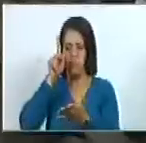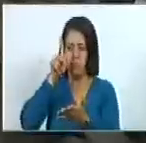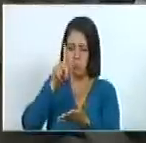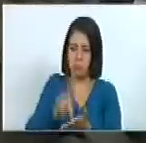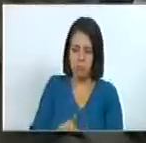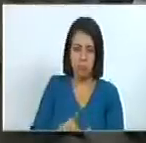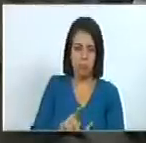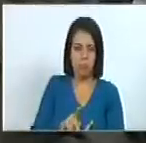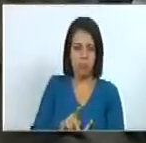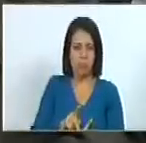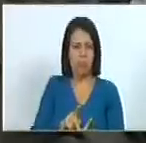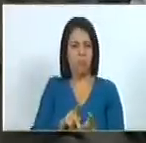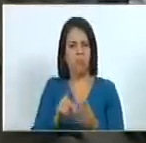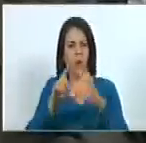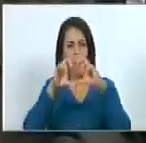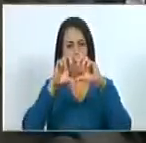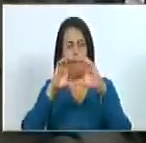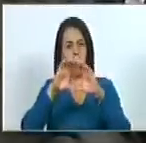luna de Júpiter.